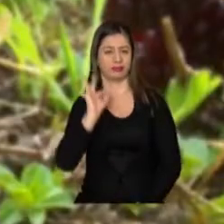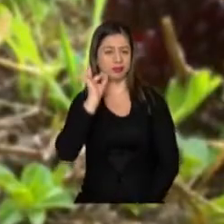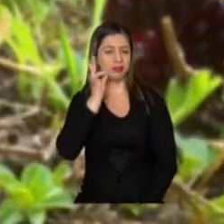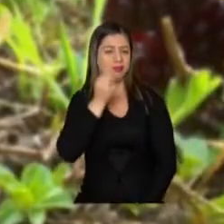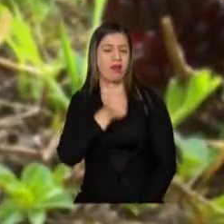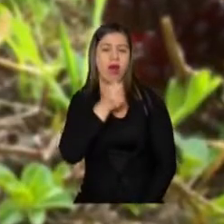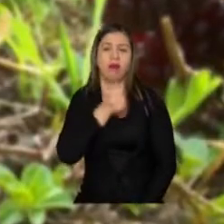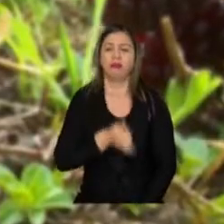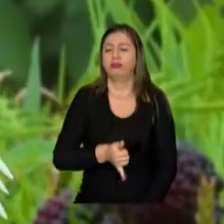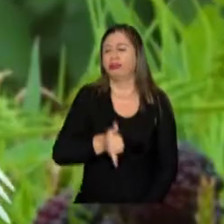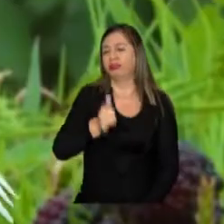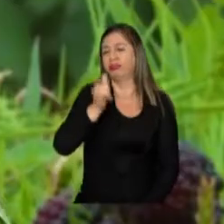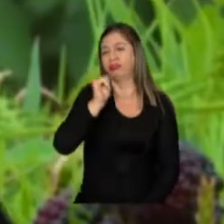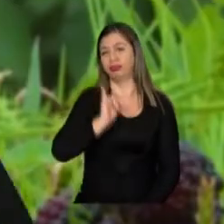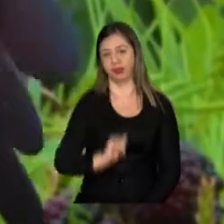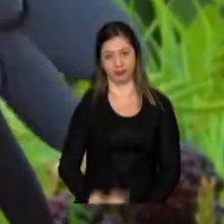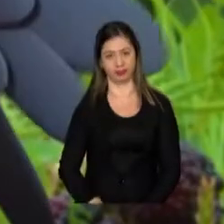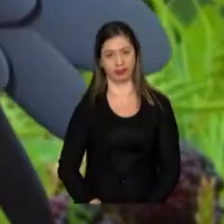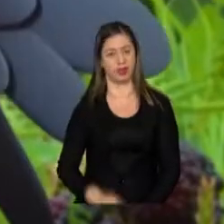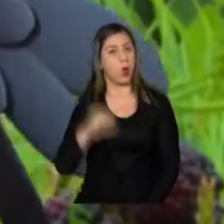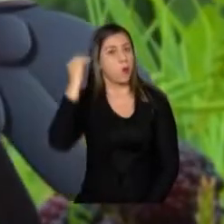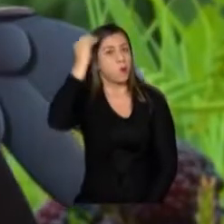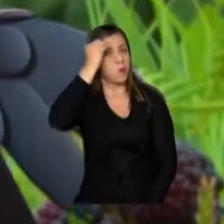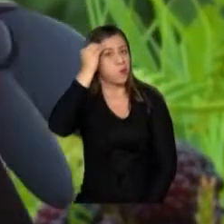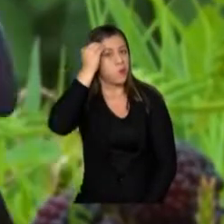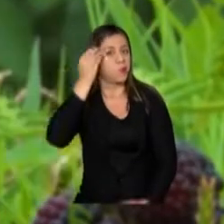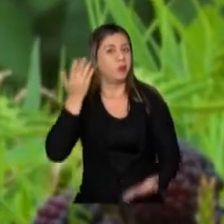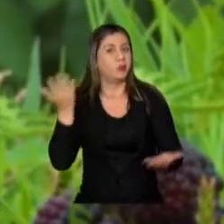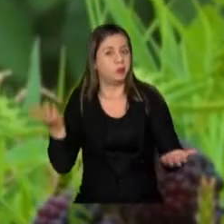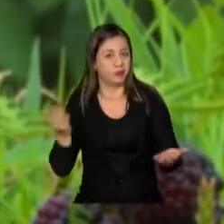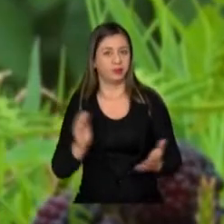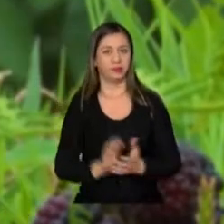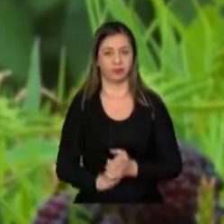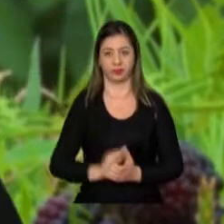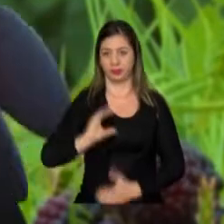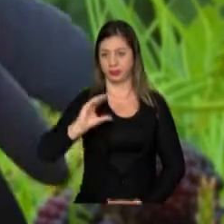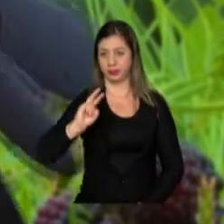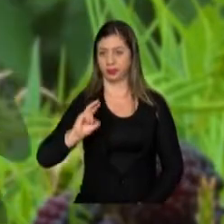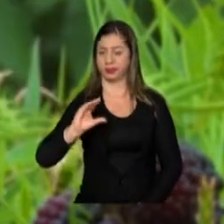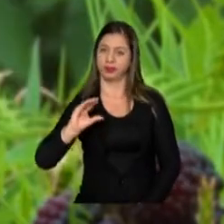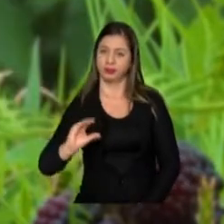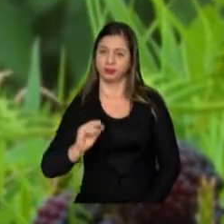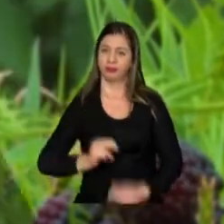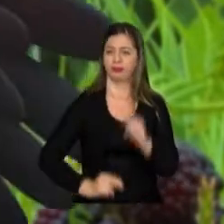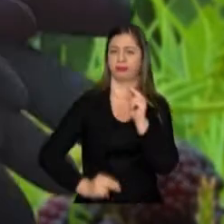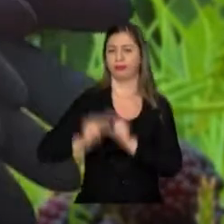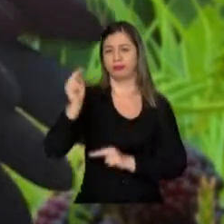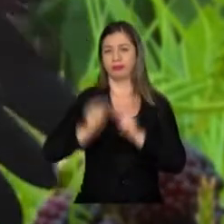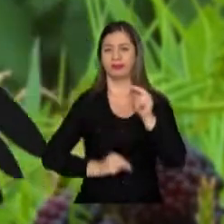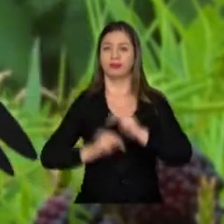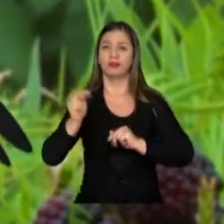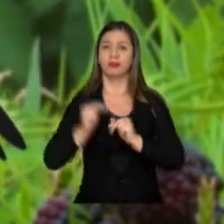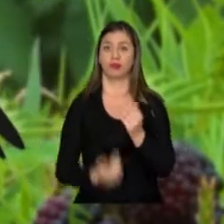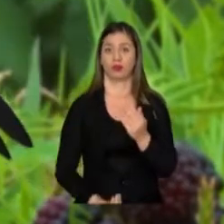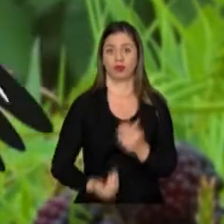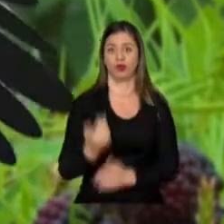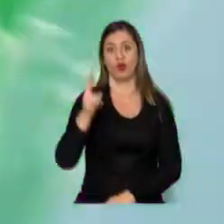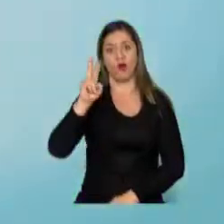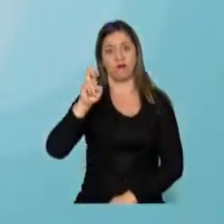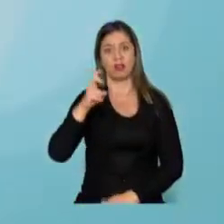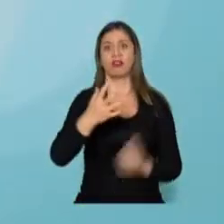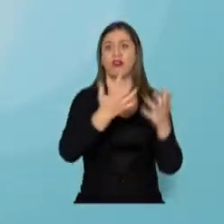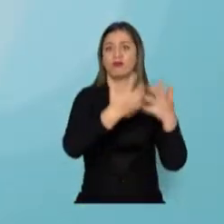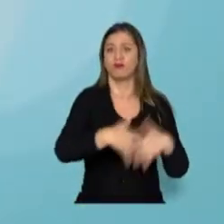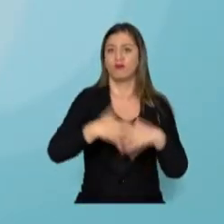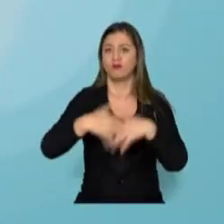rica el agua fresca! Imagínate, Rupito, la CBC está construyendo 7 nuevos acueductos de